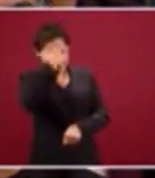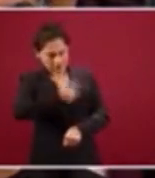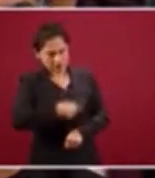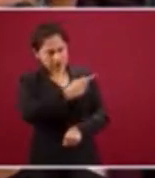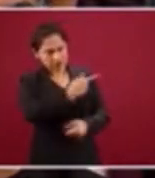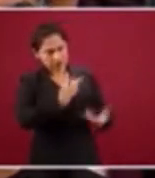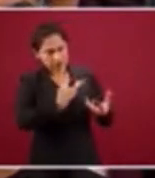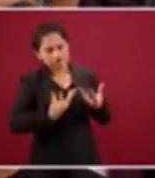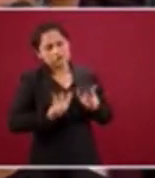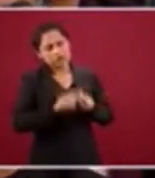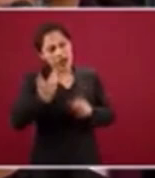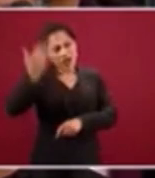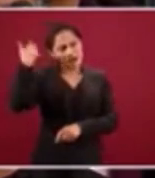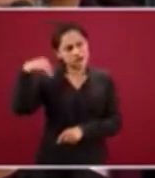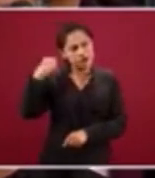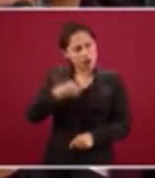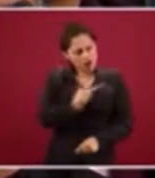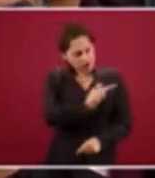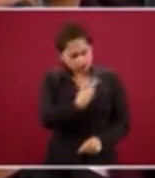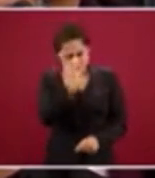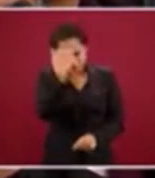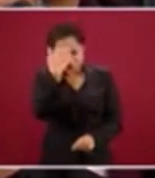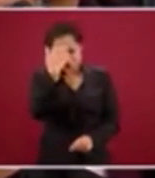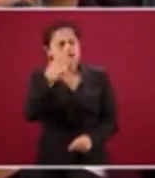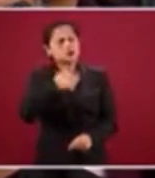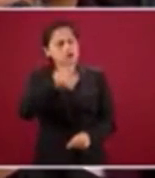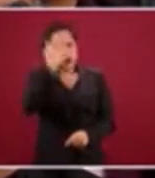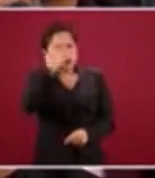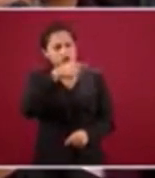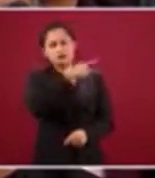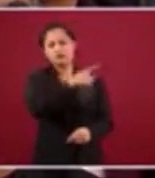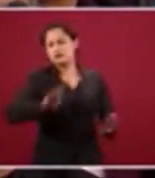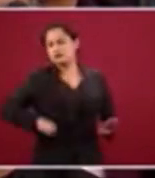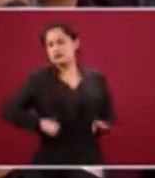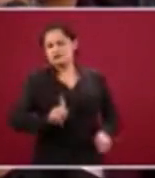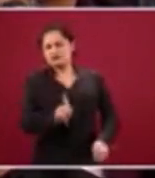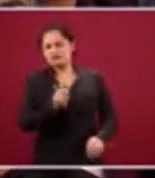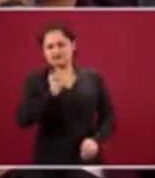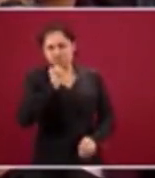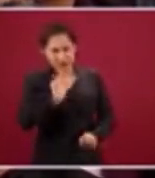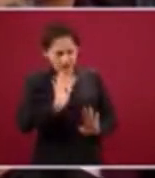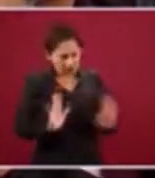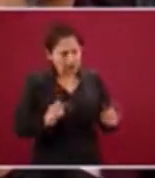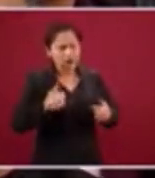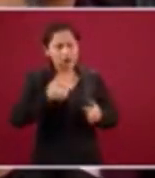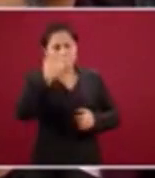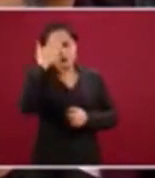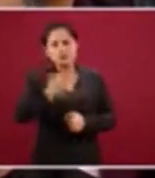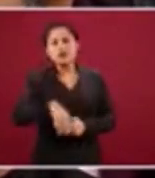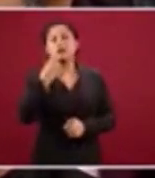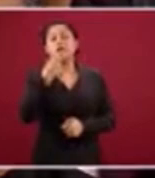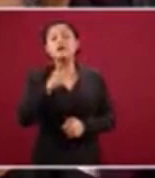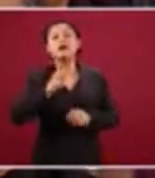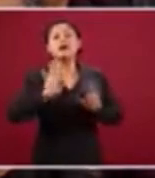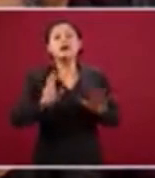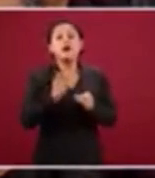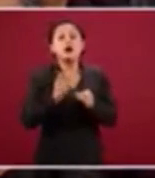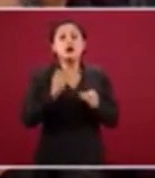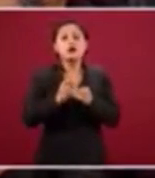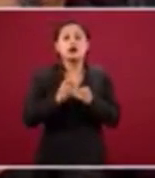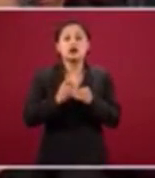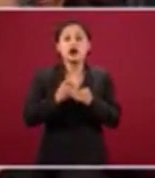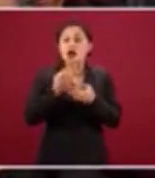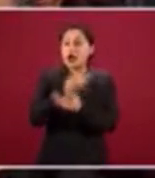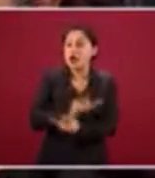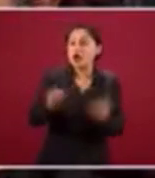Oaxaca. Pero de verdad que el mensaje claro a las mujeres de parte de este gobierno sea